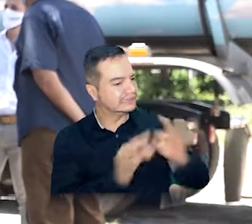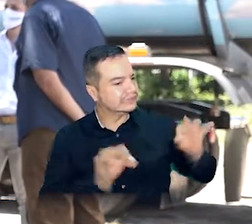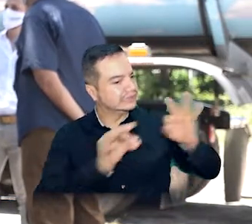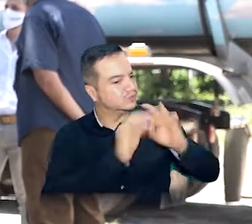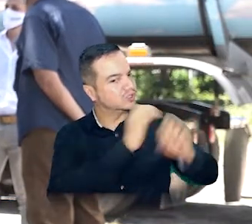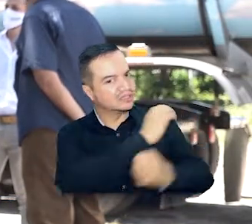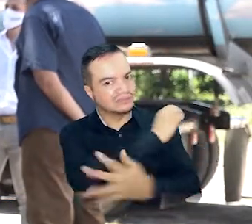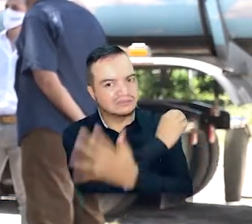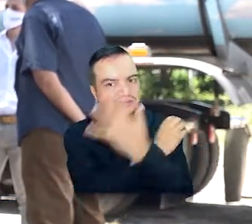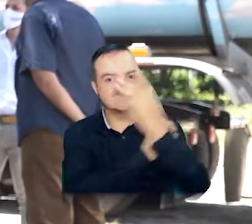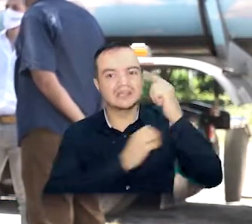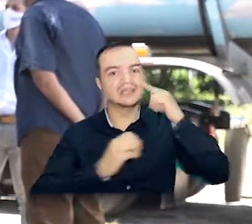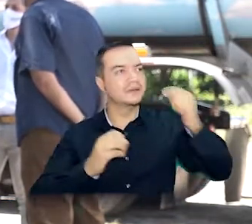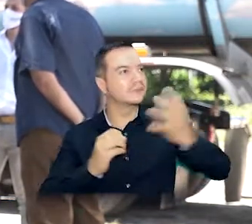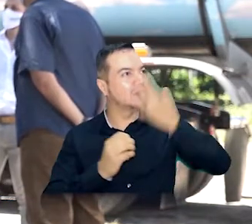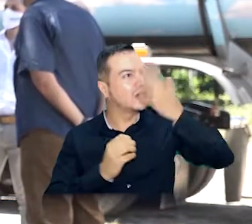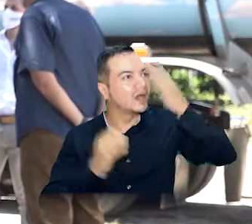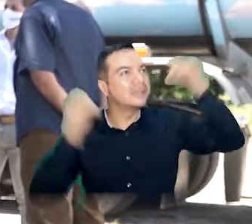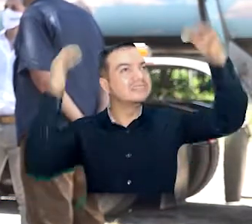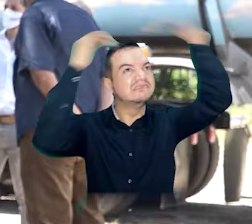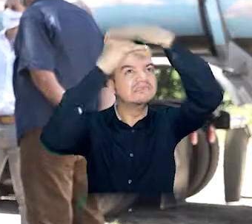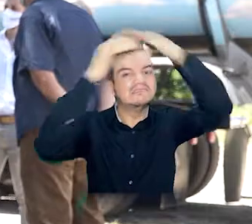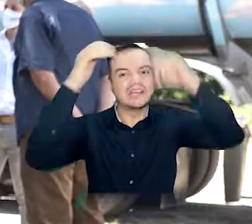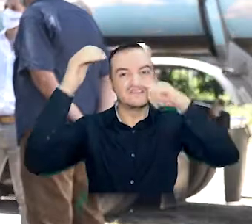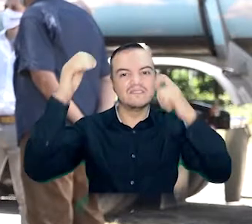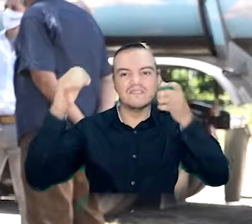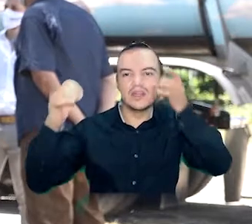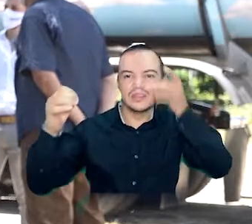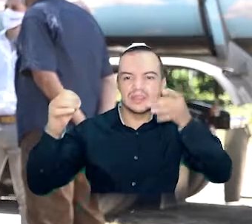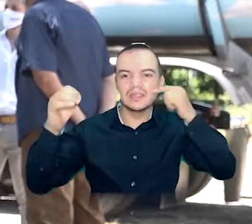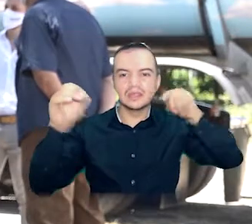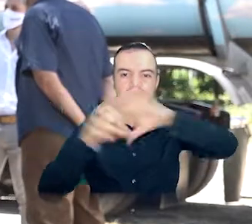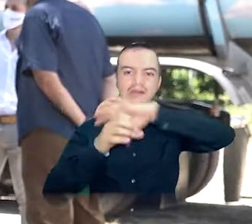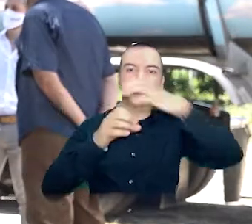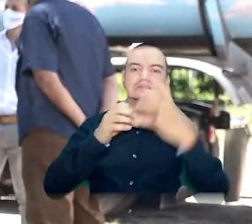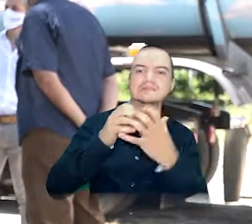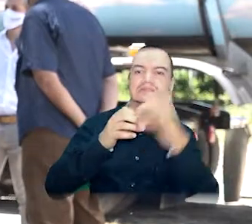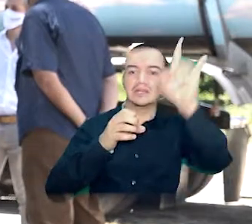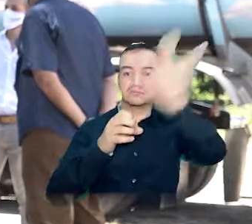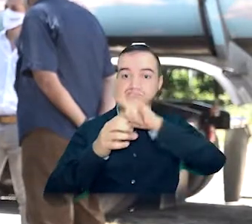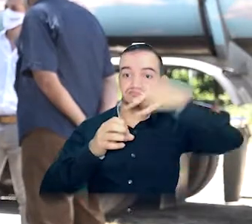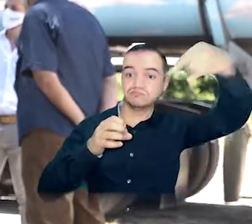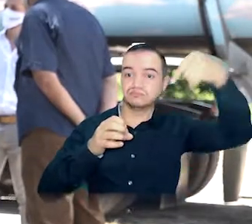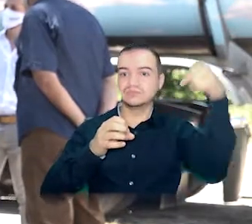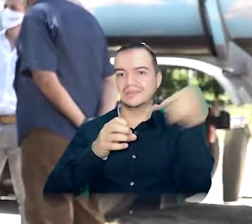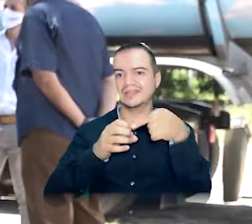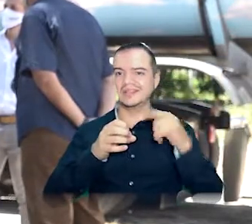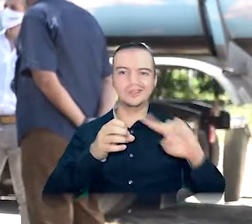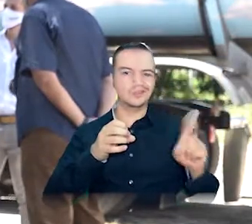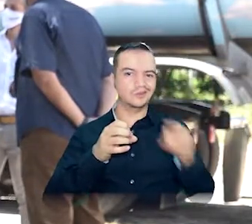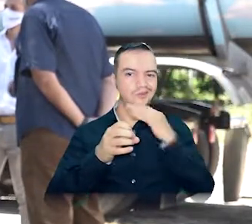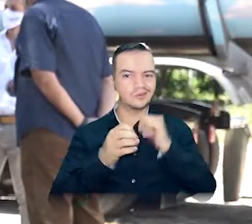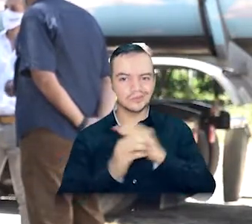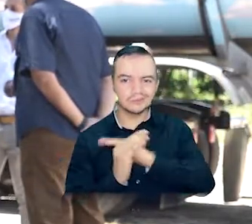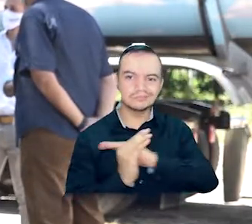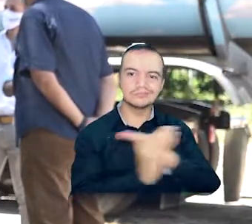gases contaminantes, como los gases de efecto invernadero, SOx, NOx, entre otros, que van a permitir